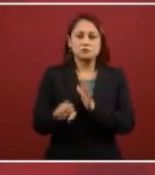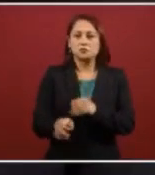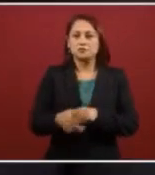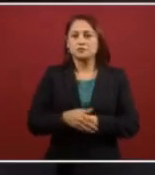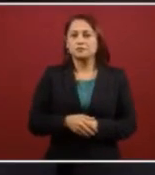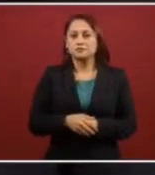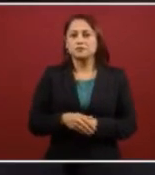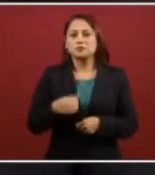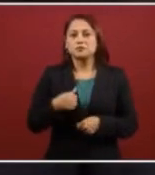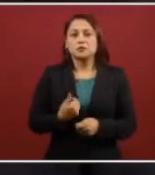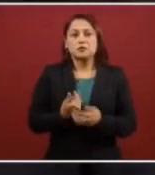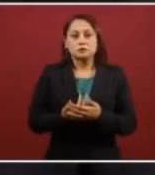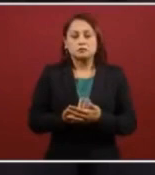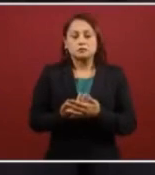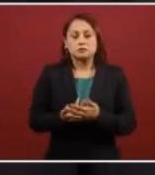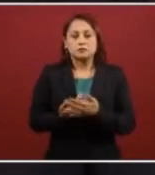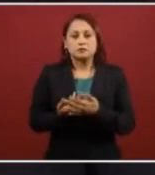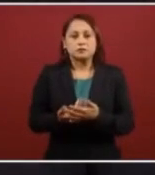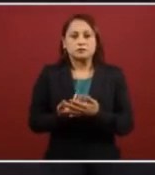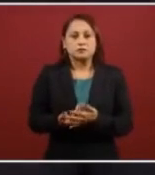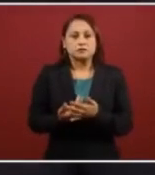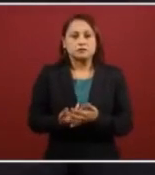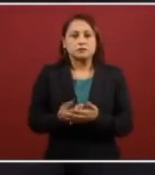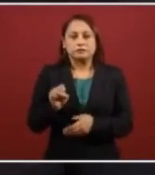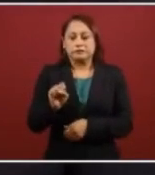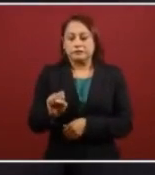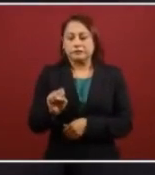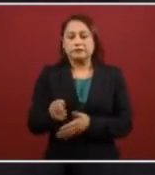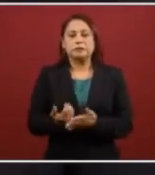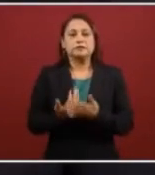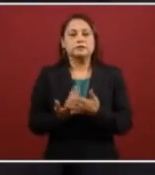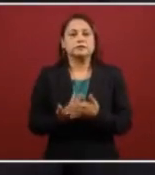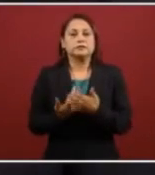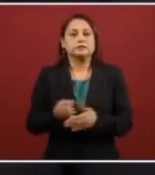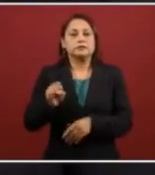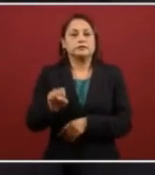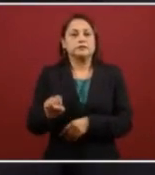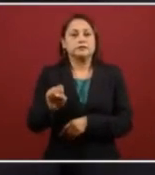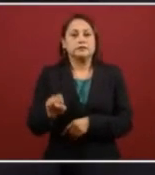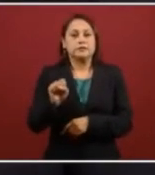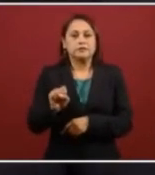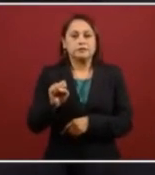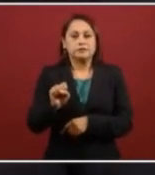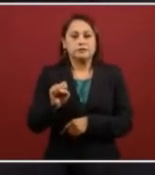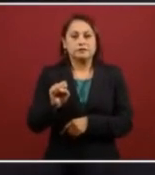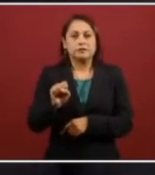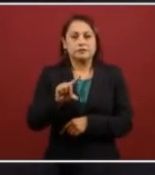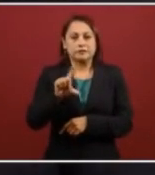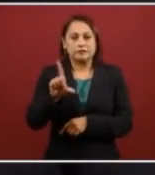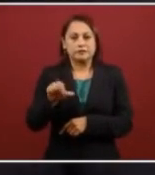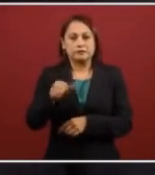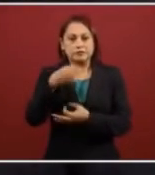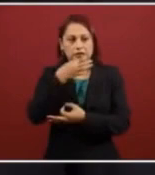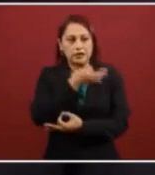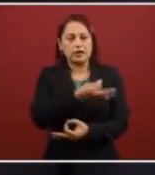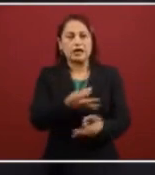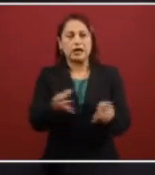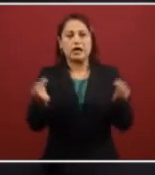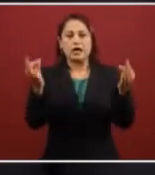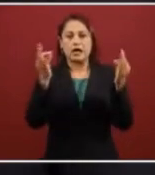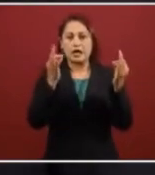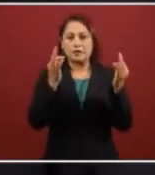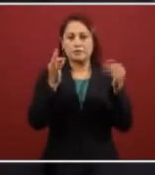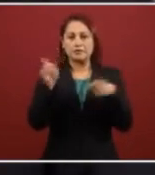nada más esperando a que llegue el sábado for Saturday para que demos so a conocer we can let people know